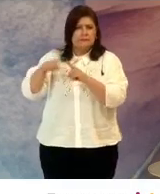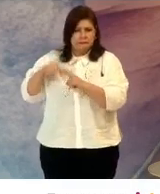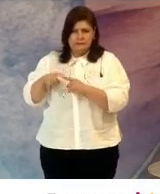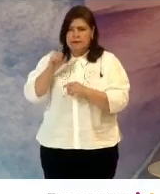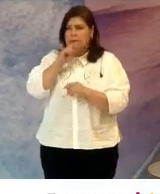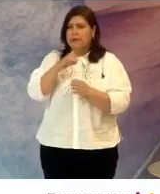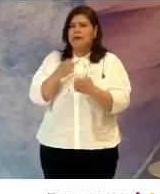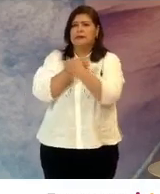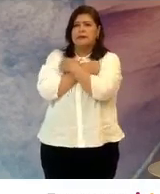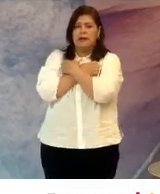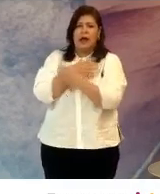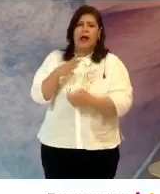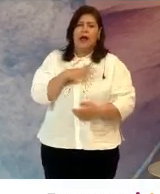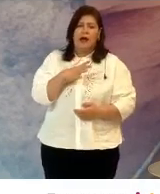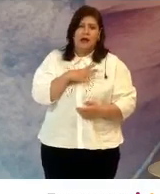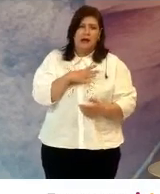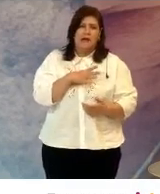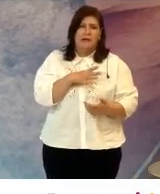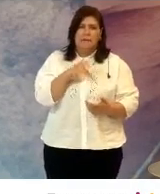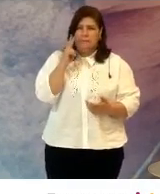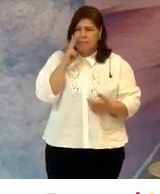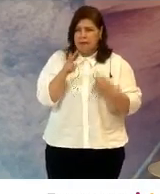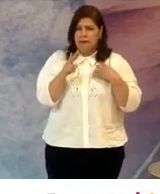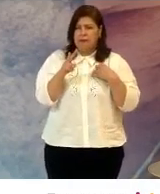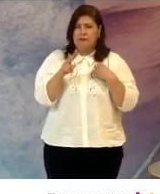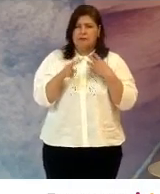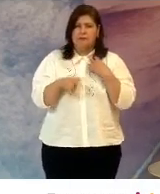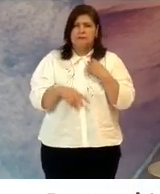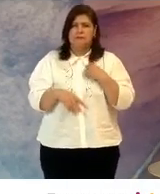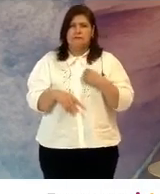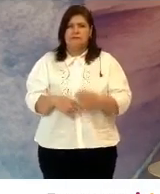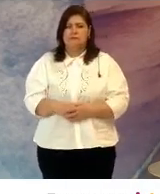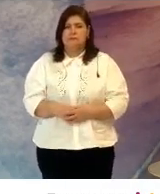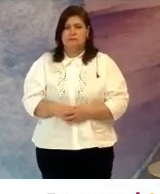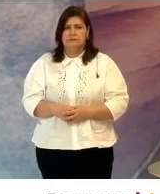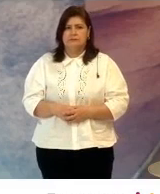tenemos realmente, vemos